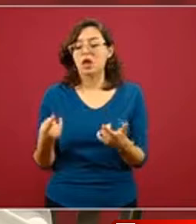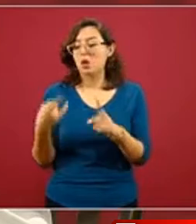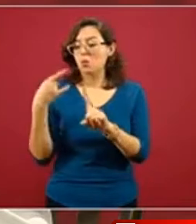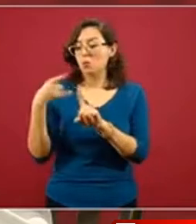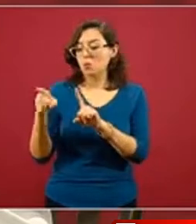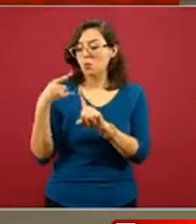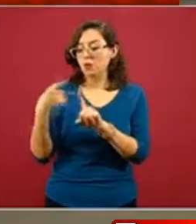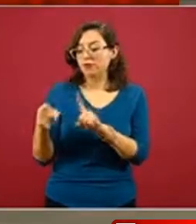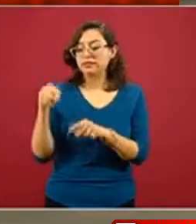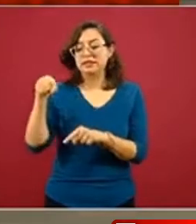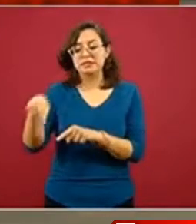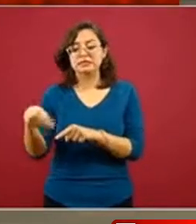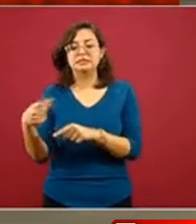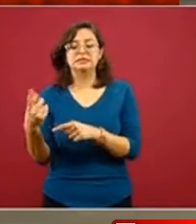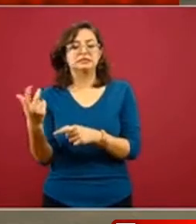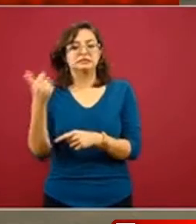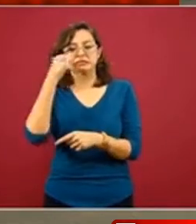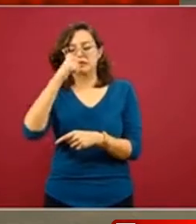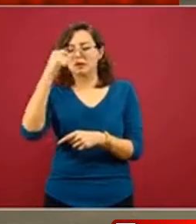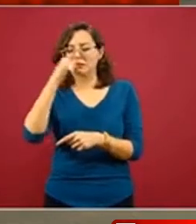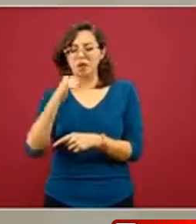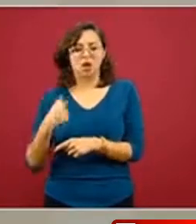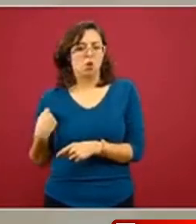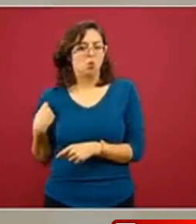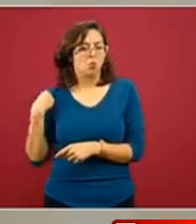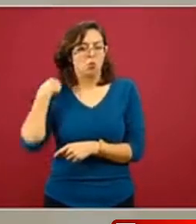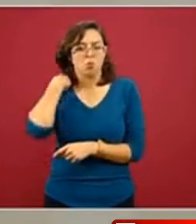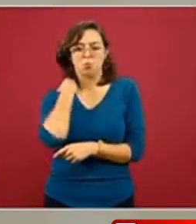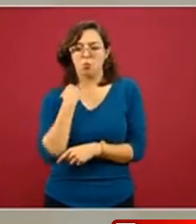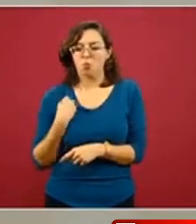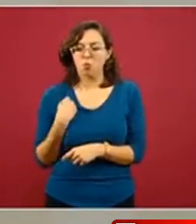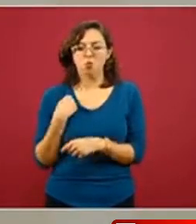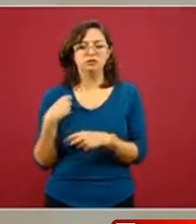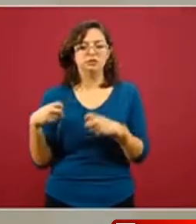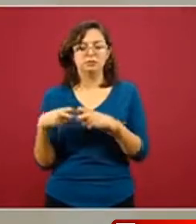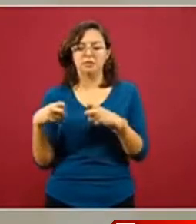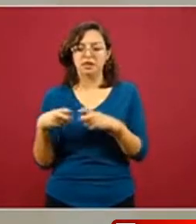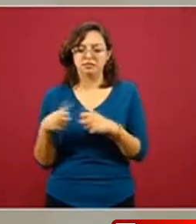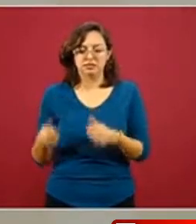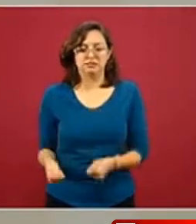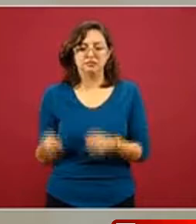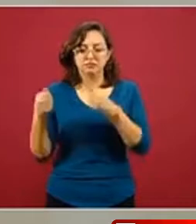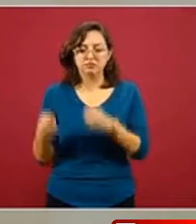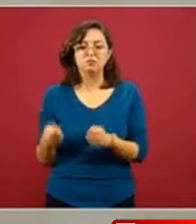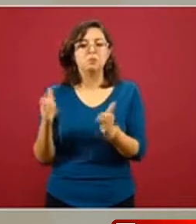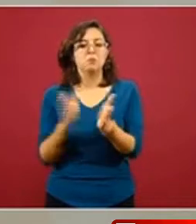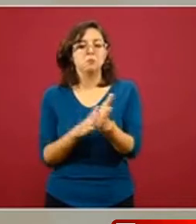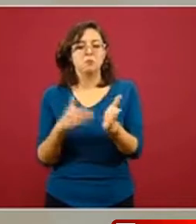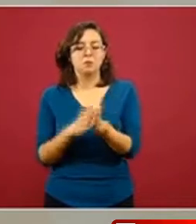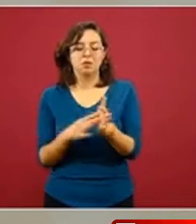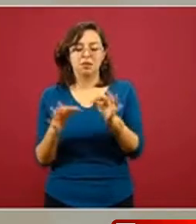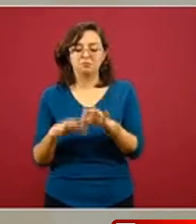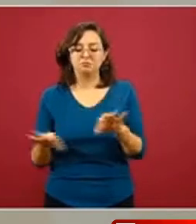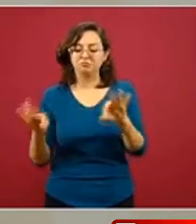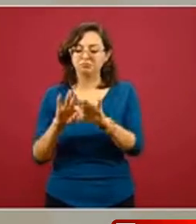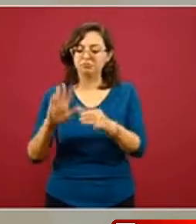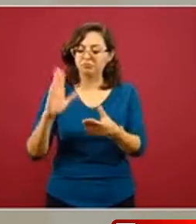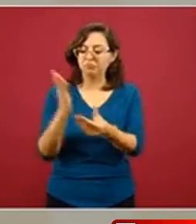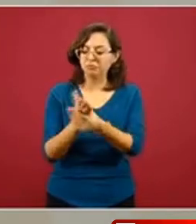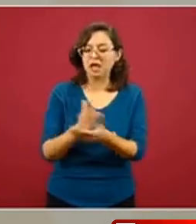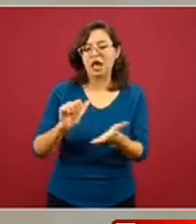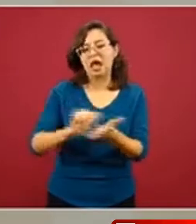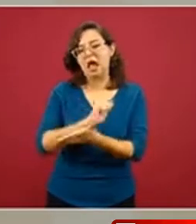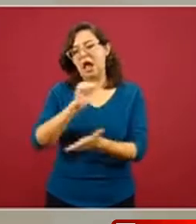de la salida una bolsa, de preferencia de plástico, con los documentos importantes, que es el